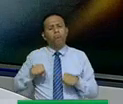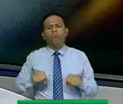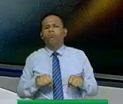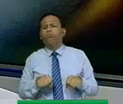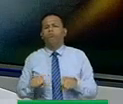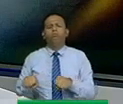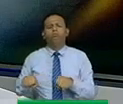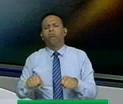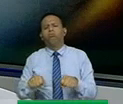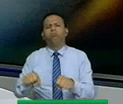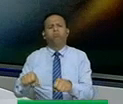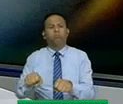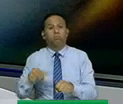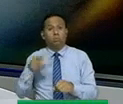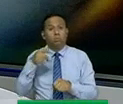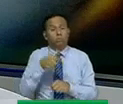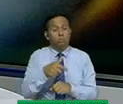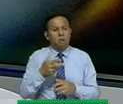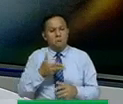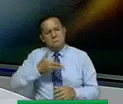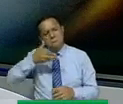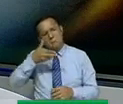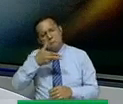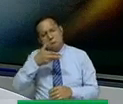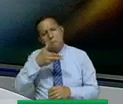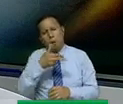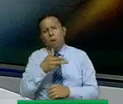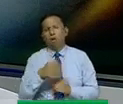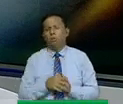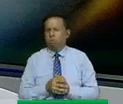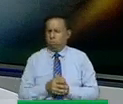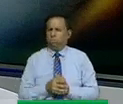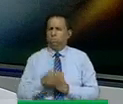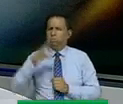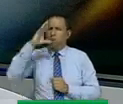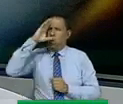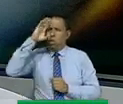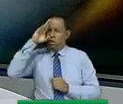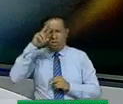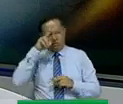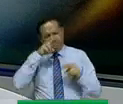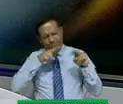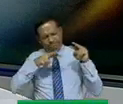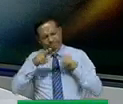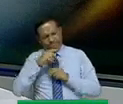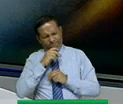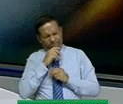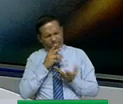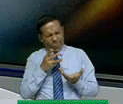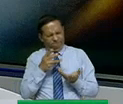al sitio y le dispararon. La policía investiga si este crimen estaría relacionado con una